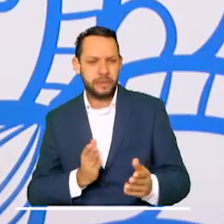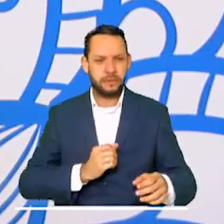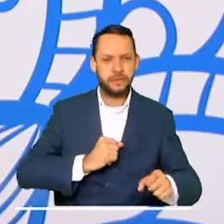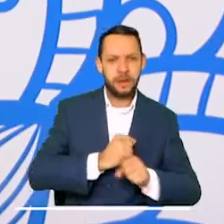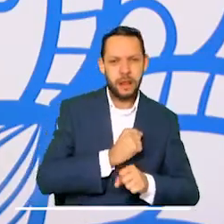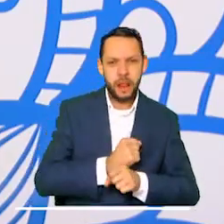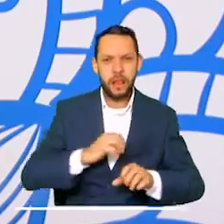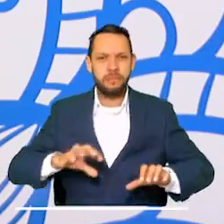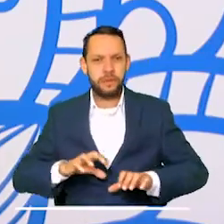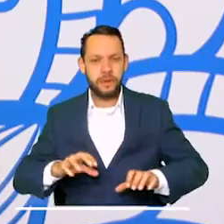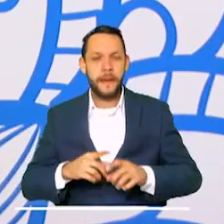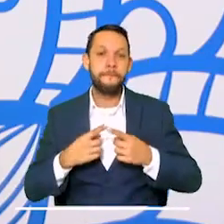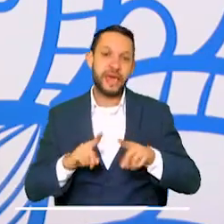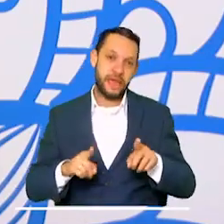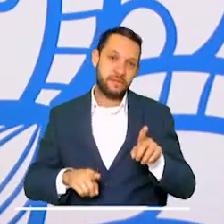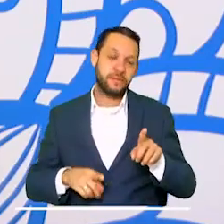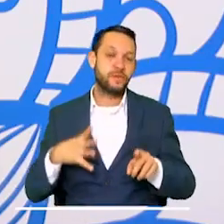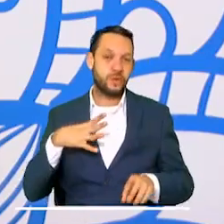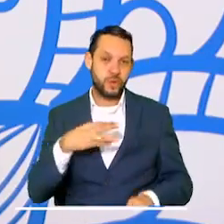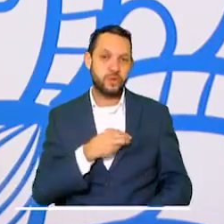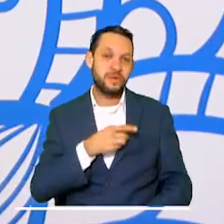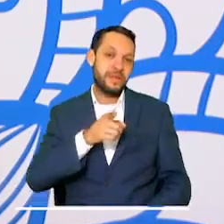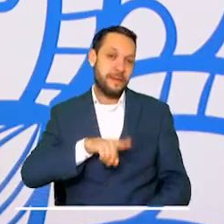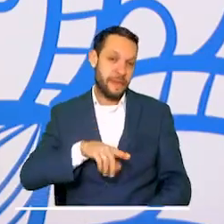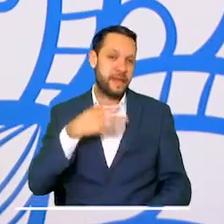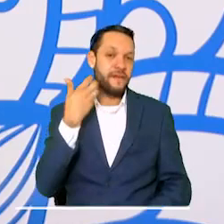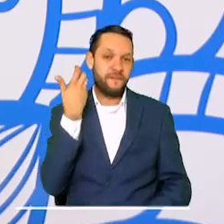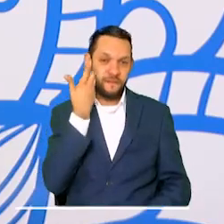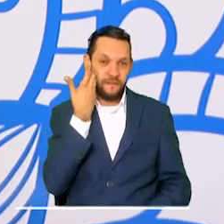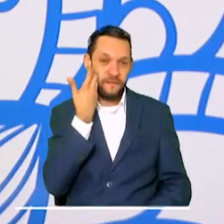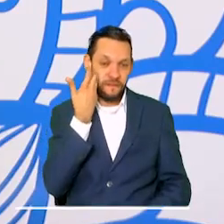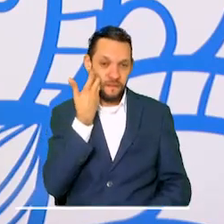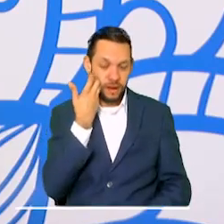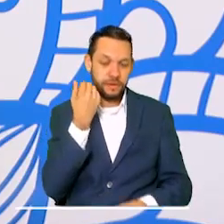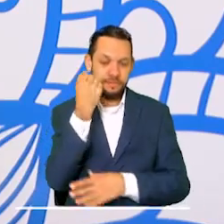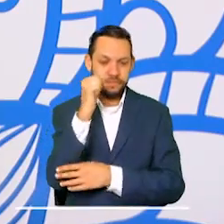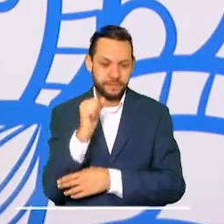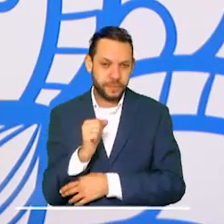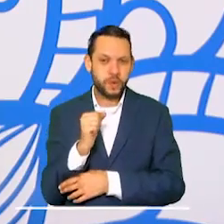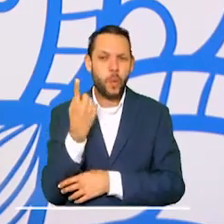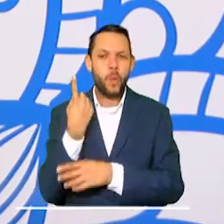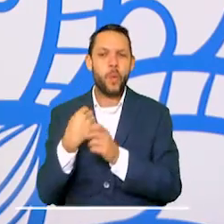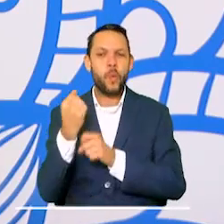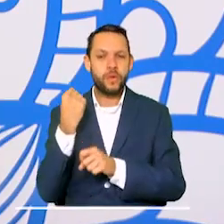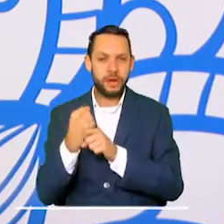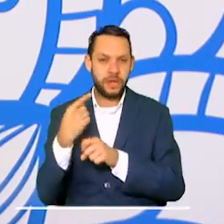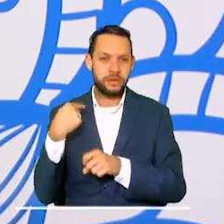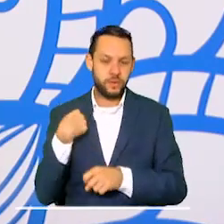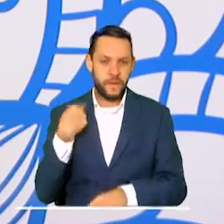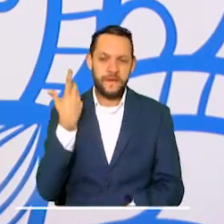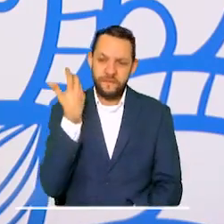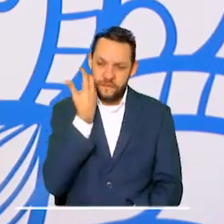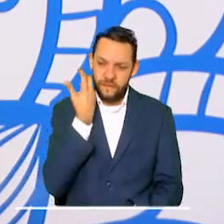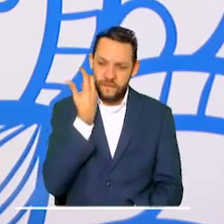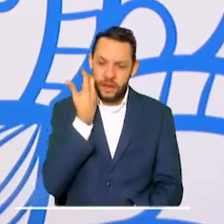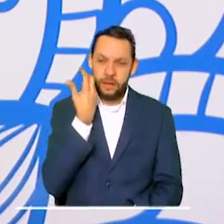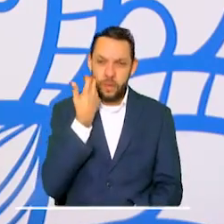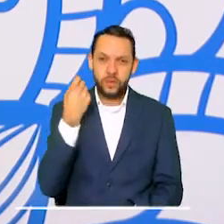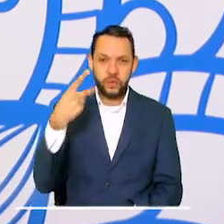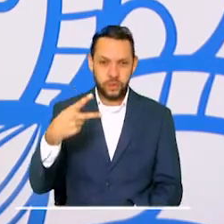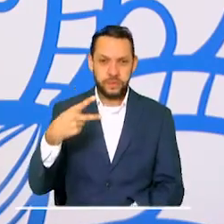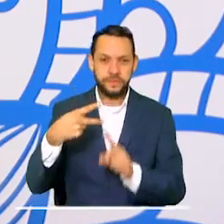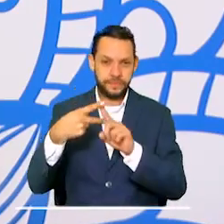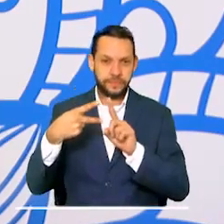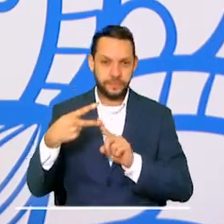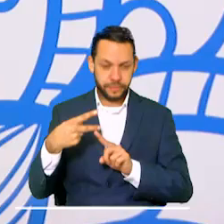ahí, pero muchas veces tampoco cuidamos de nosotros. Y el año pasado yo tuve dos eventos de salud muy grandes, uno que fue